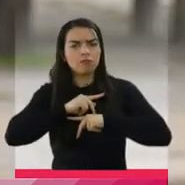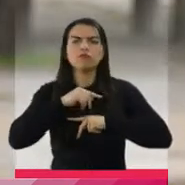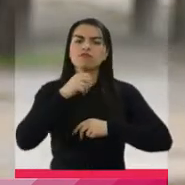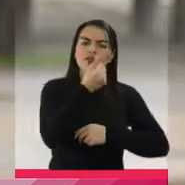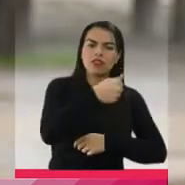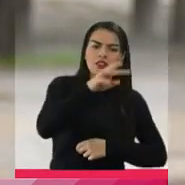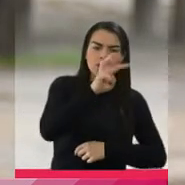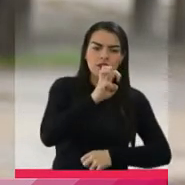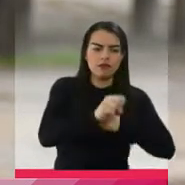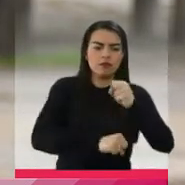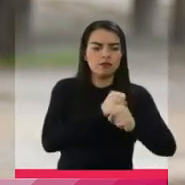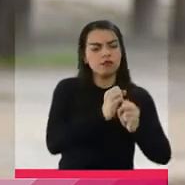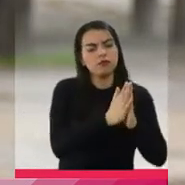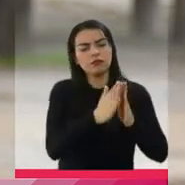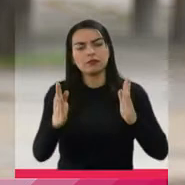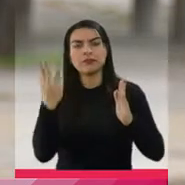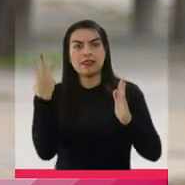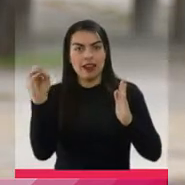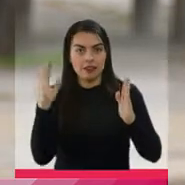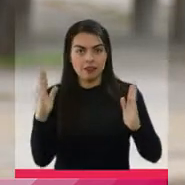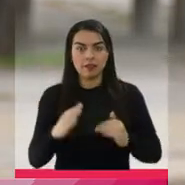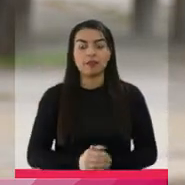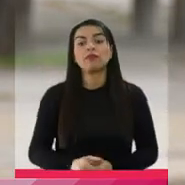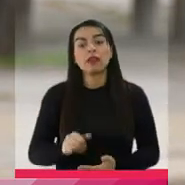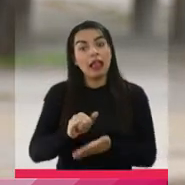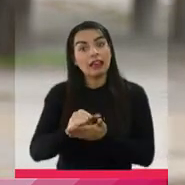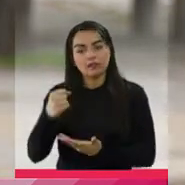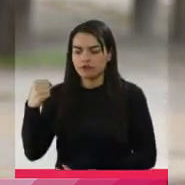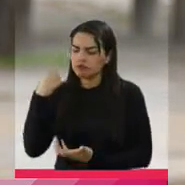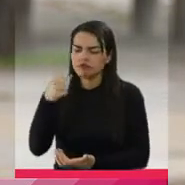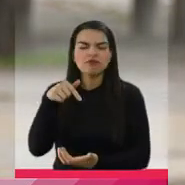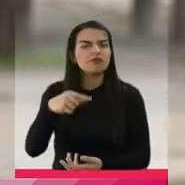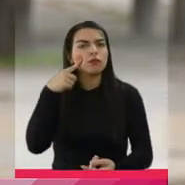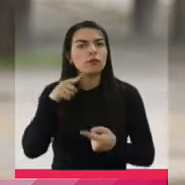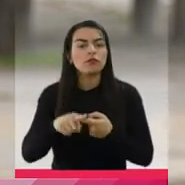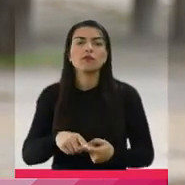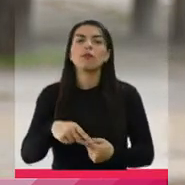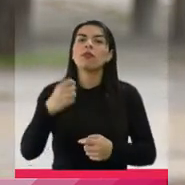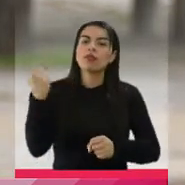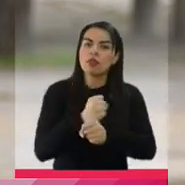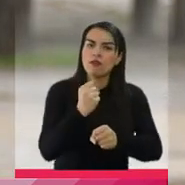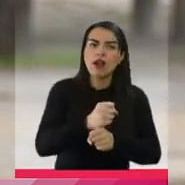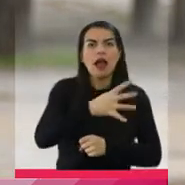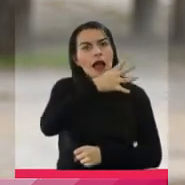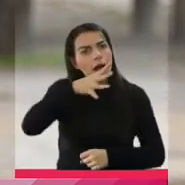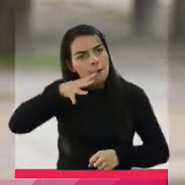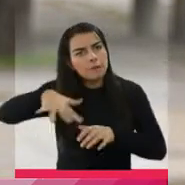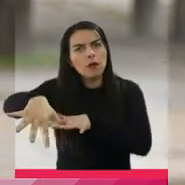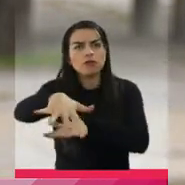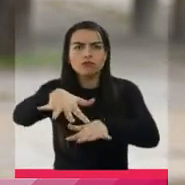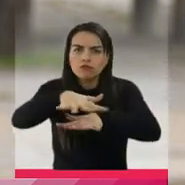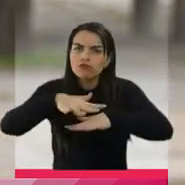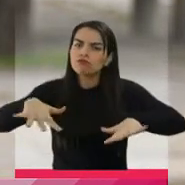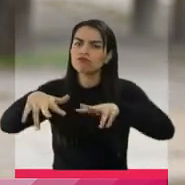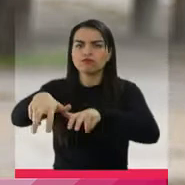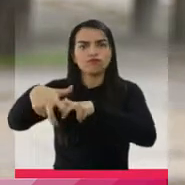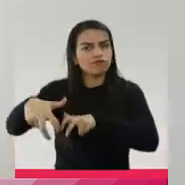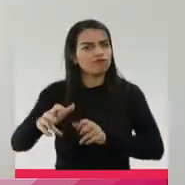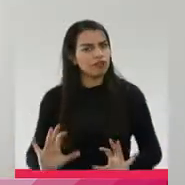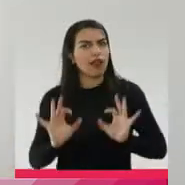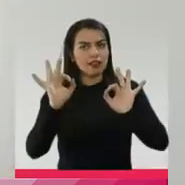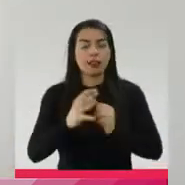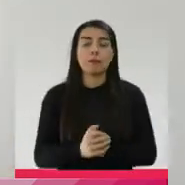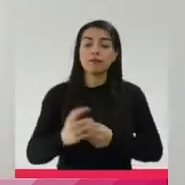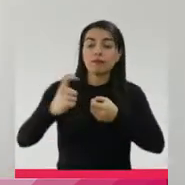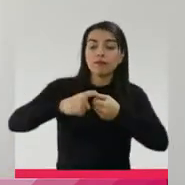este programa se busca generar empleo en el campo de calidad. Las inscripciones estarán abiertas hasta el 7 de septiembre.